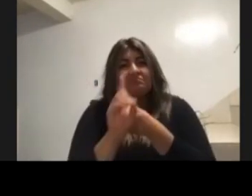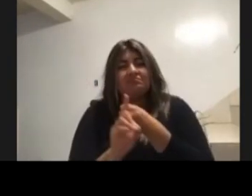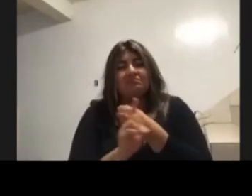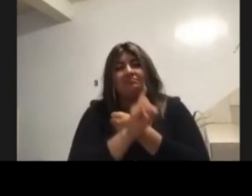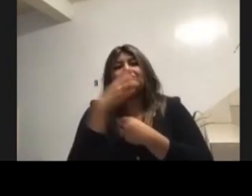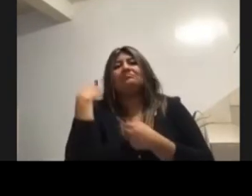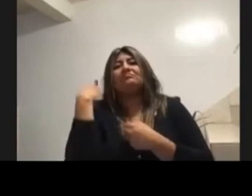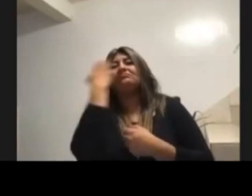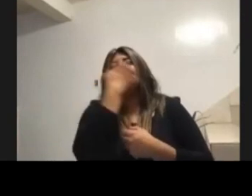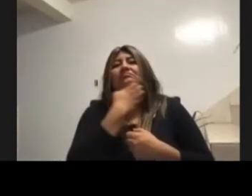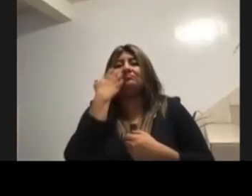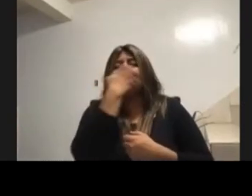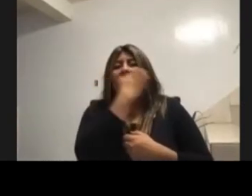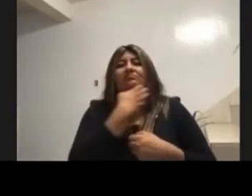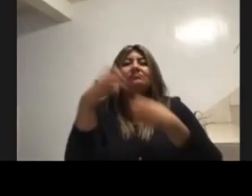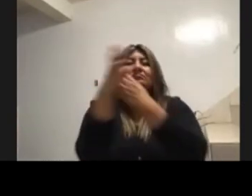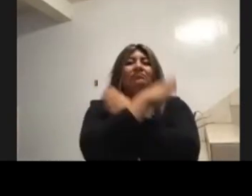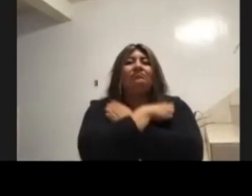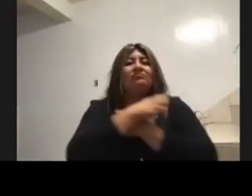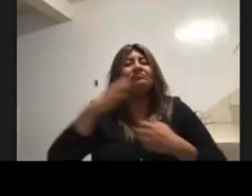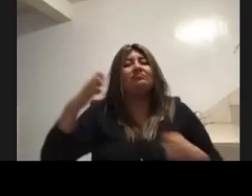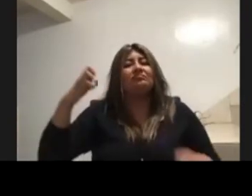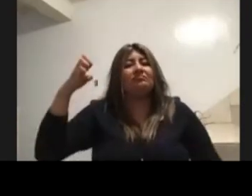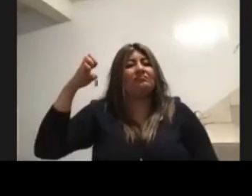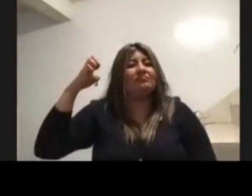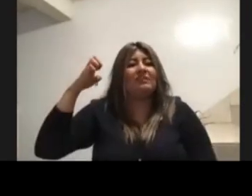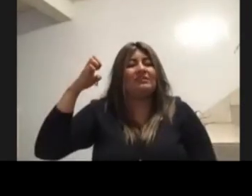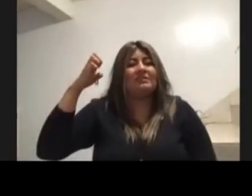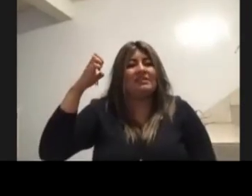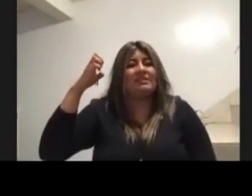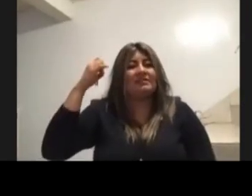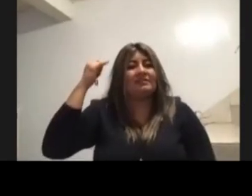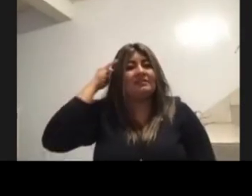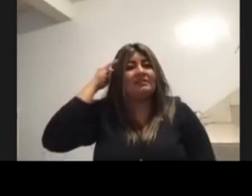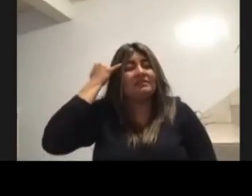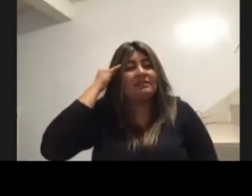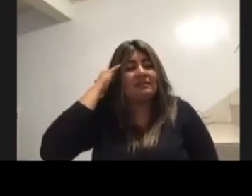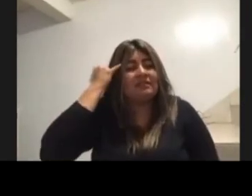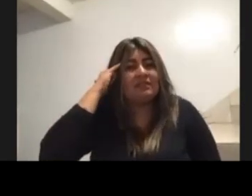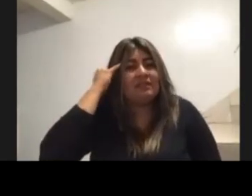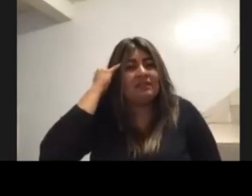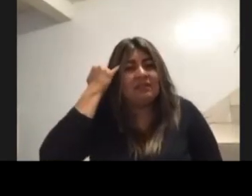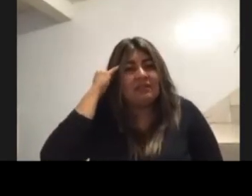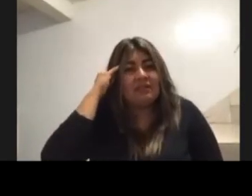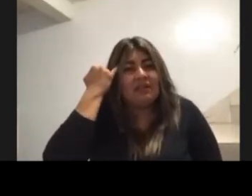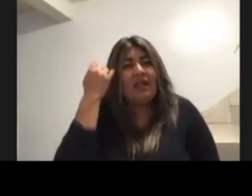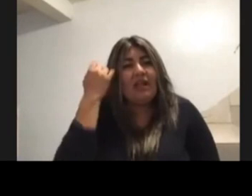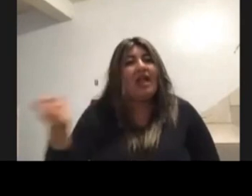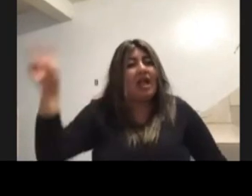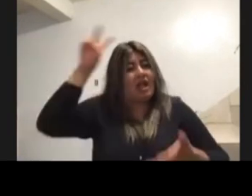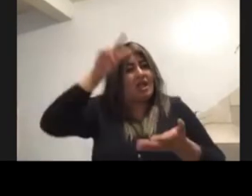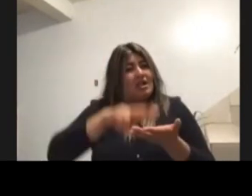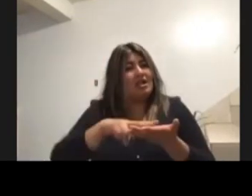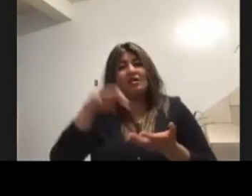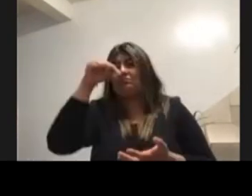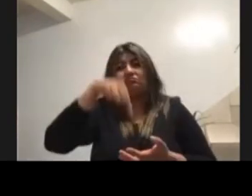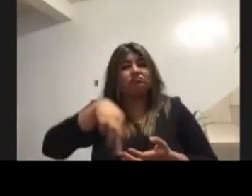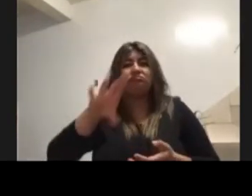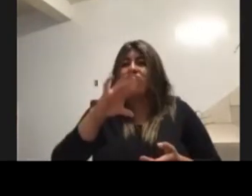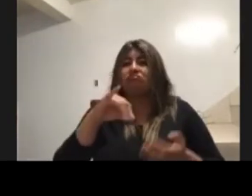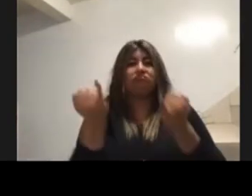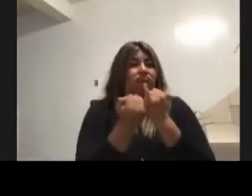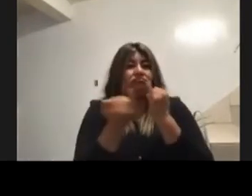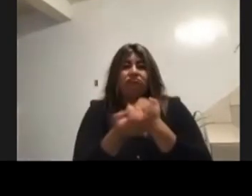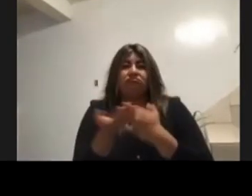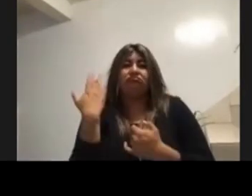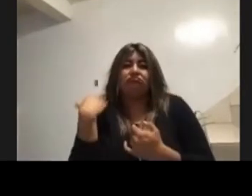educación indígena se diseñaron, pues se diseñaron para una realidad que hoy no es la misma. Y eso nos